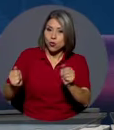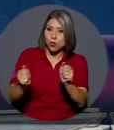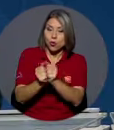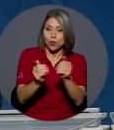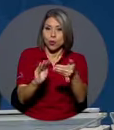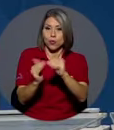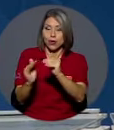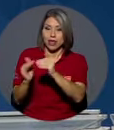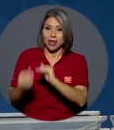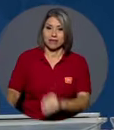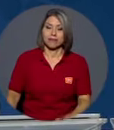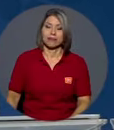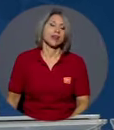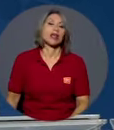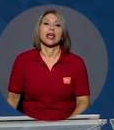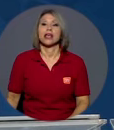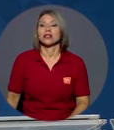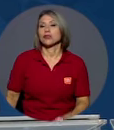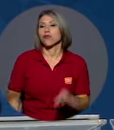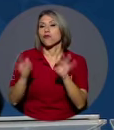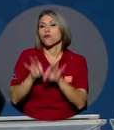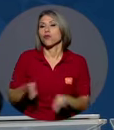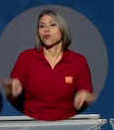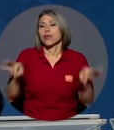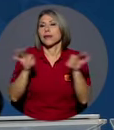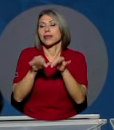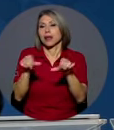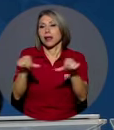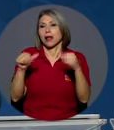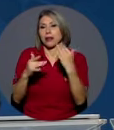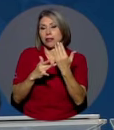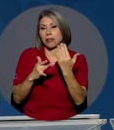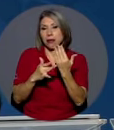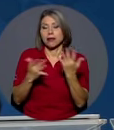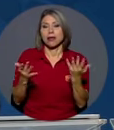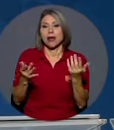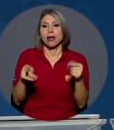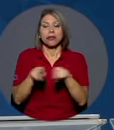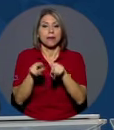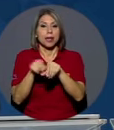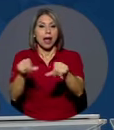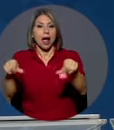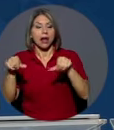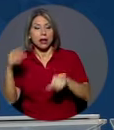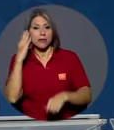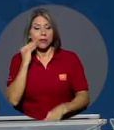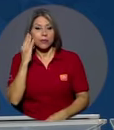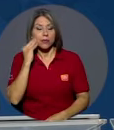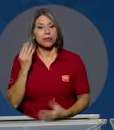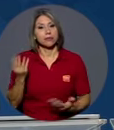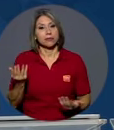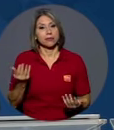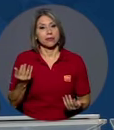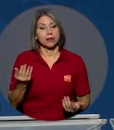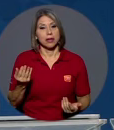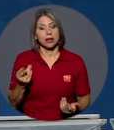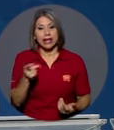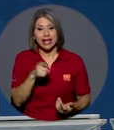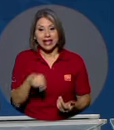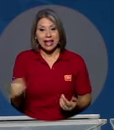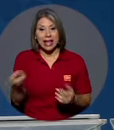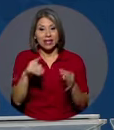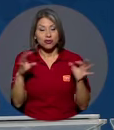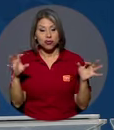con la comunidad que es fundamental desde la parte técnica y desde la parte vivencial que